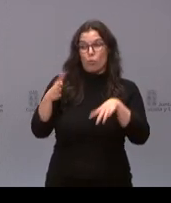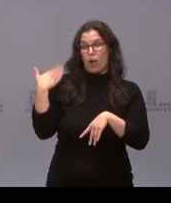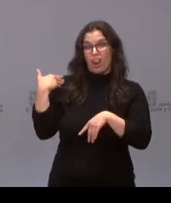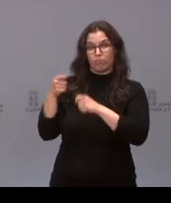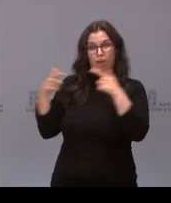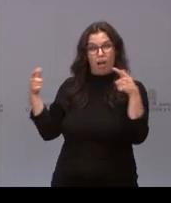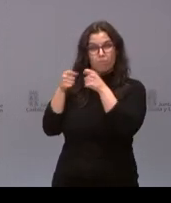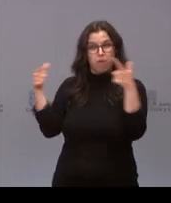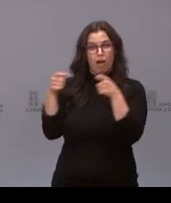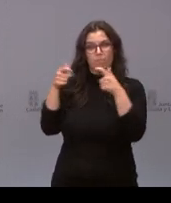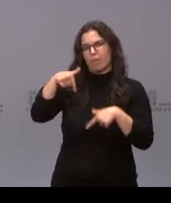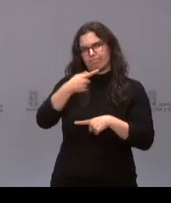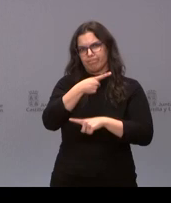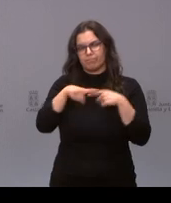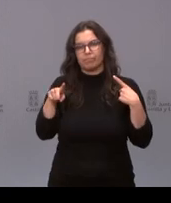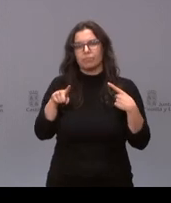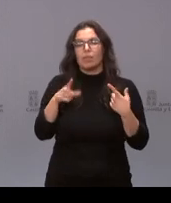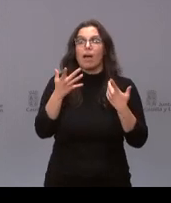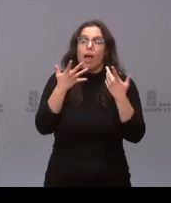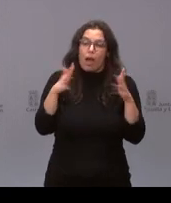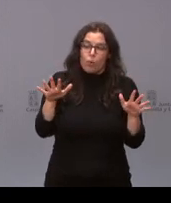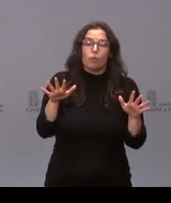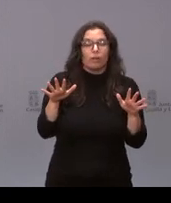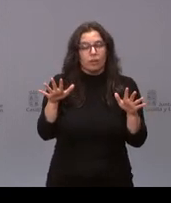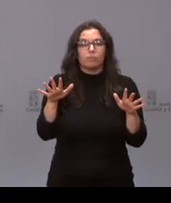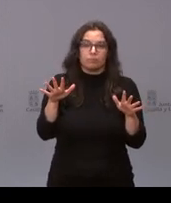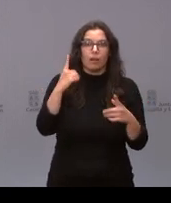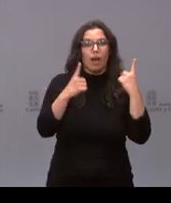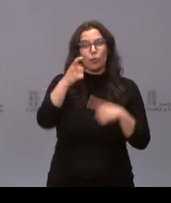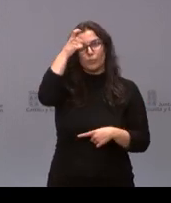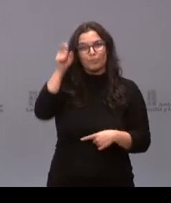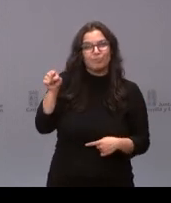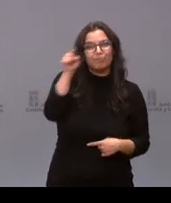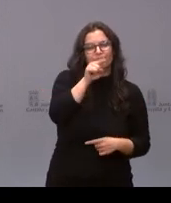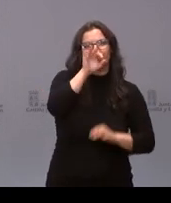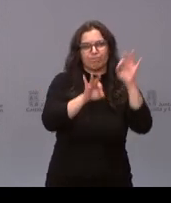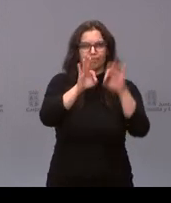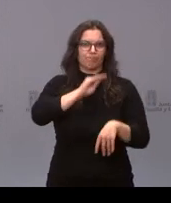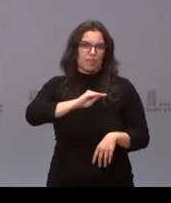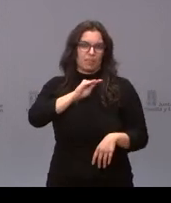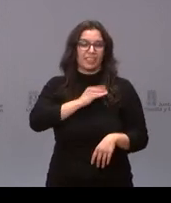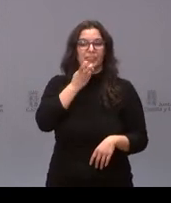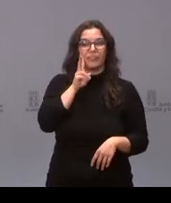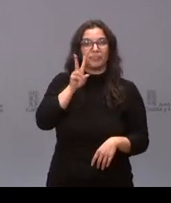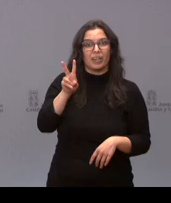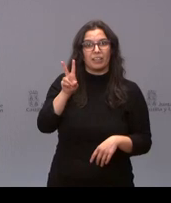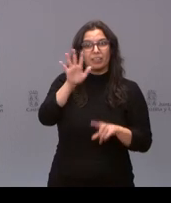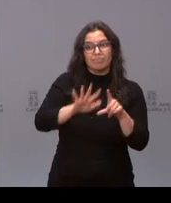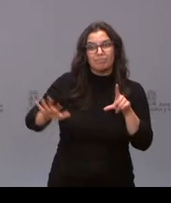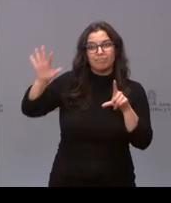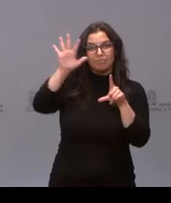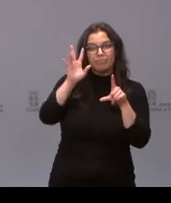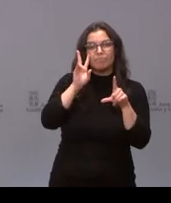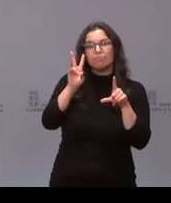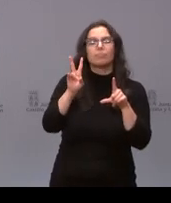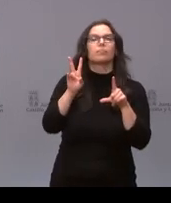detectamos aunque a pesar de todo pues detectamos algunos municipios que tienen una alta incidencia si se fijan en esta diapositiva verán